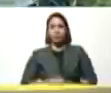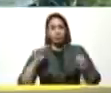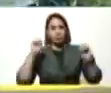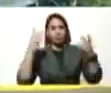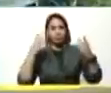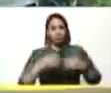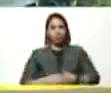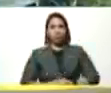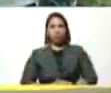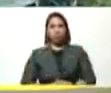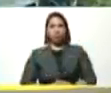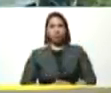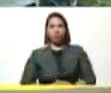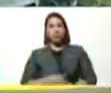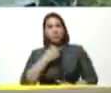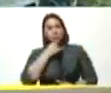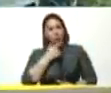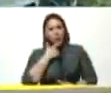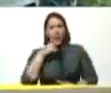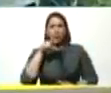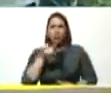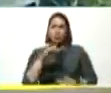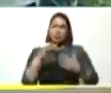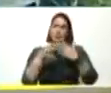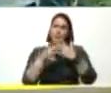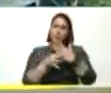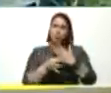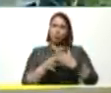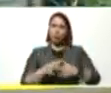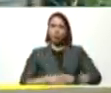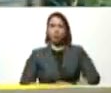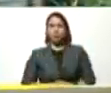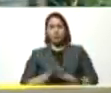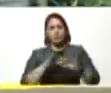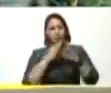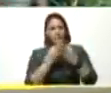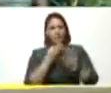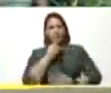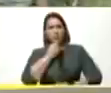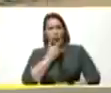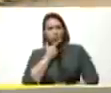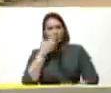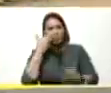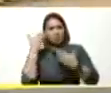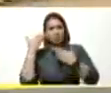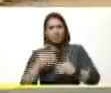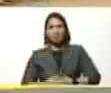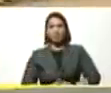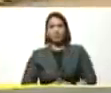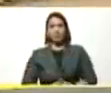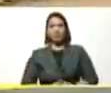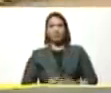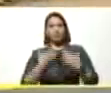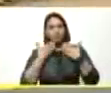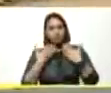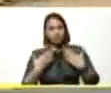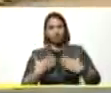Venceremos. Bien bonito vale este matrimonio, esta familia de Yamilet y Ever.